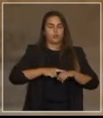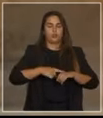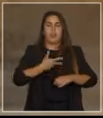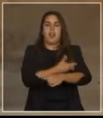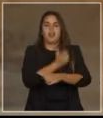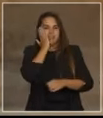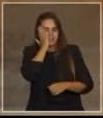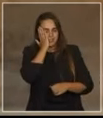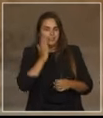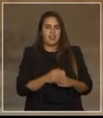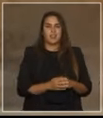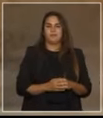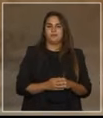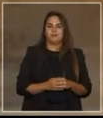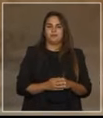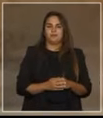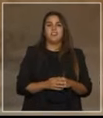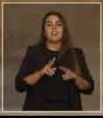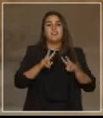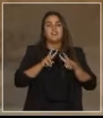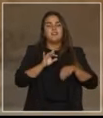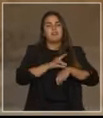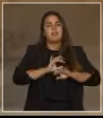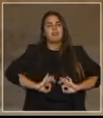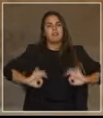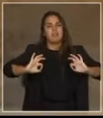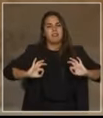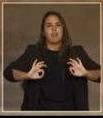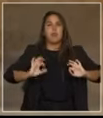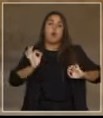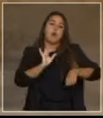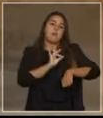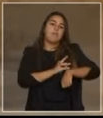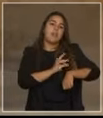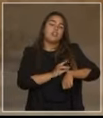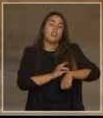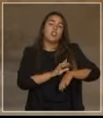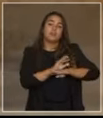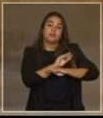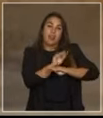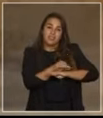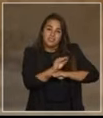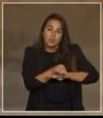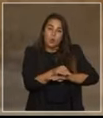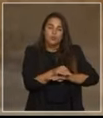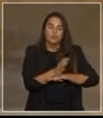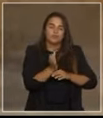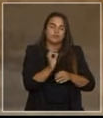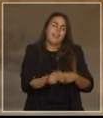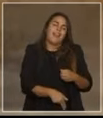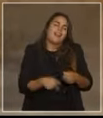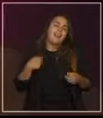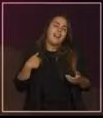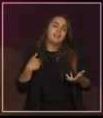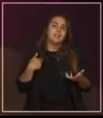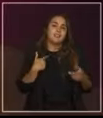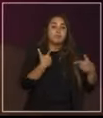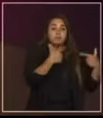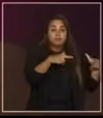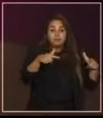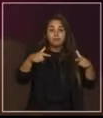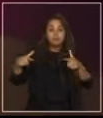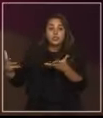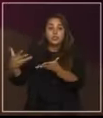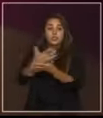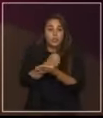anestesistas, los intensivistas, los médicos de paliativos, en general todas las especialidades